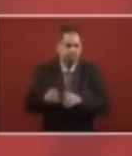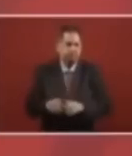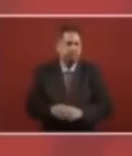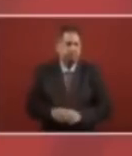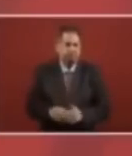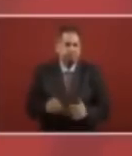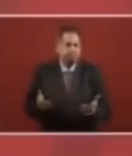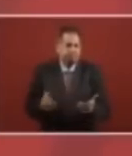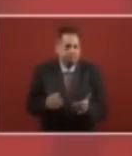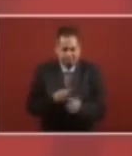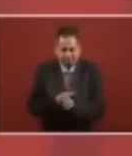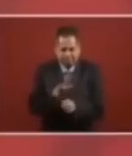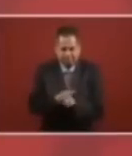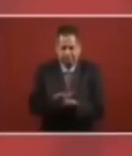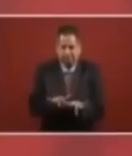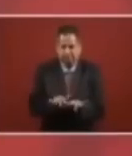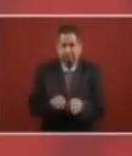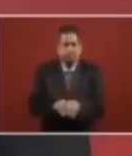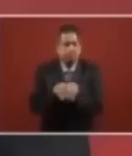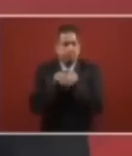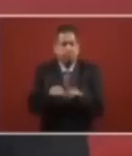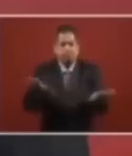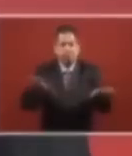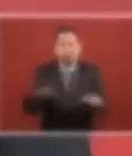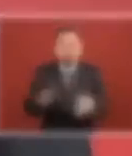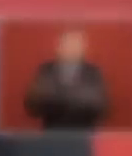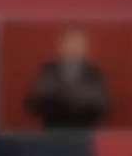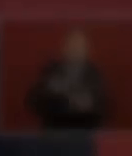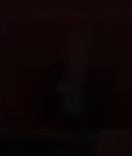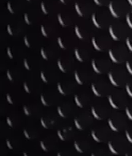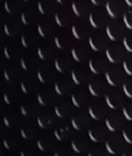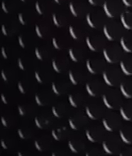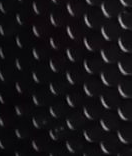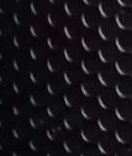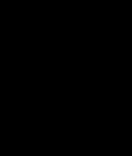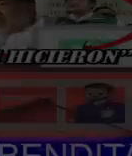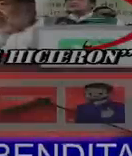Qué más le puedo pedir a la vida